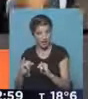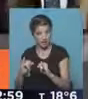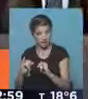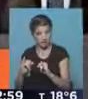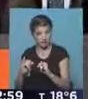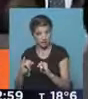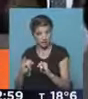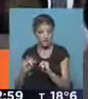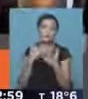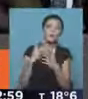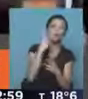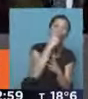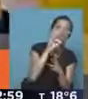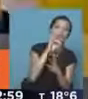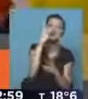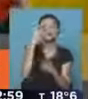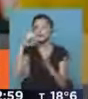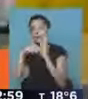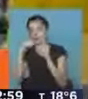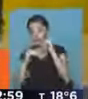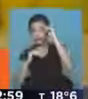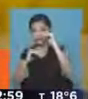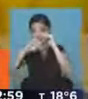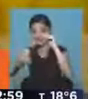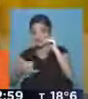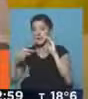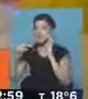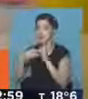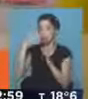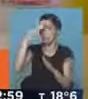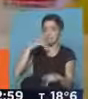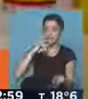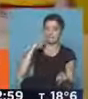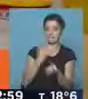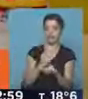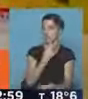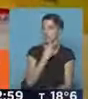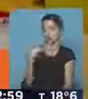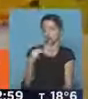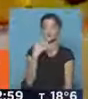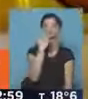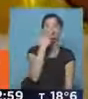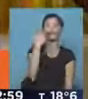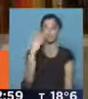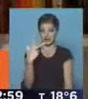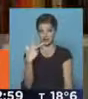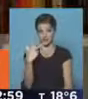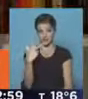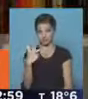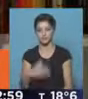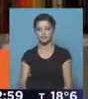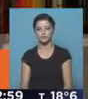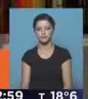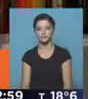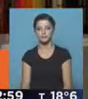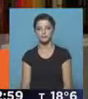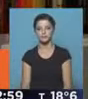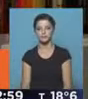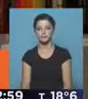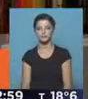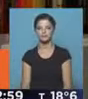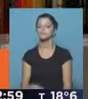por entre 20 y 30 puntos, pero ganó el rechazo por apenas 53.000 votos. Esa